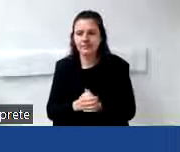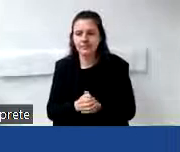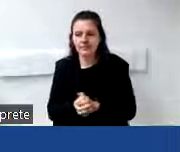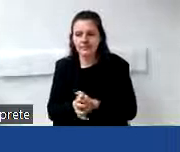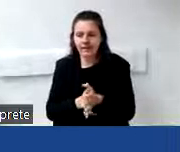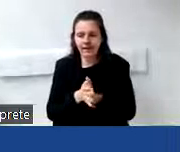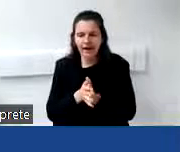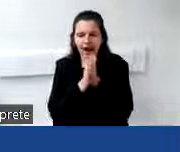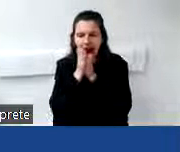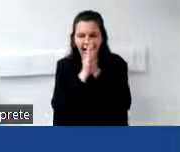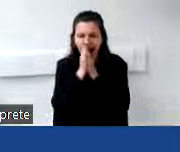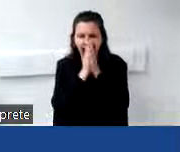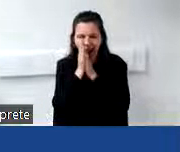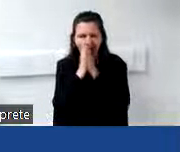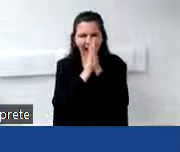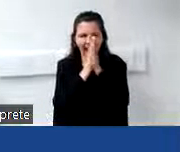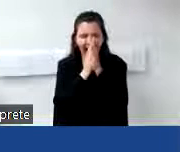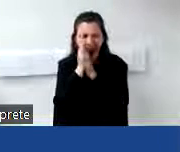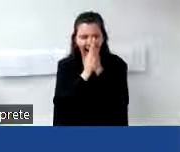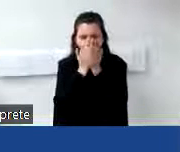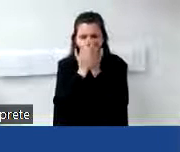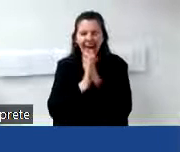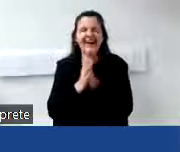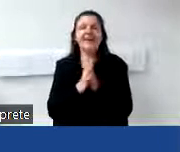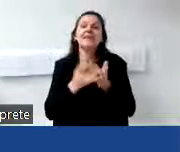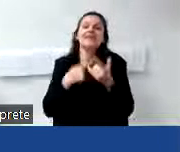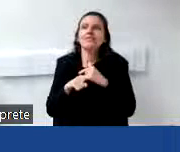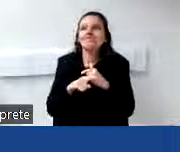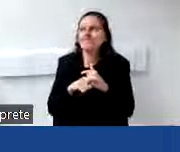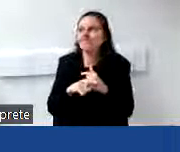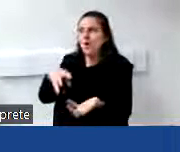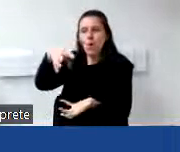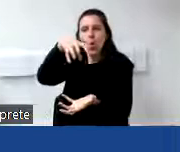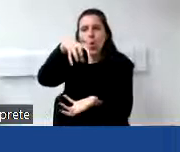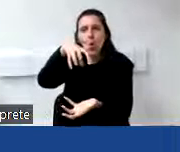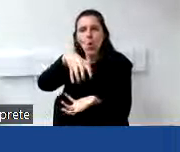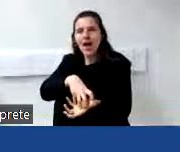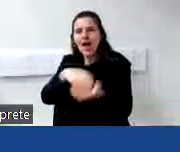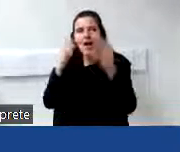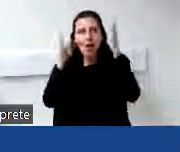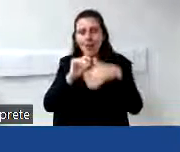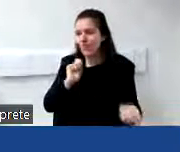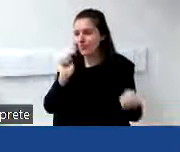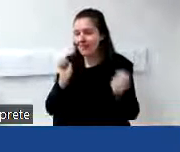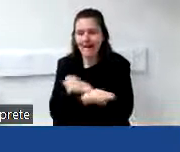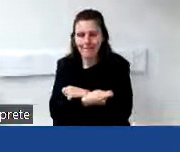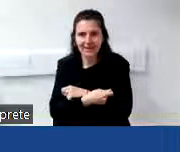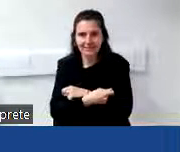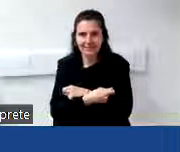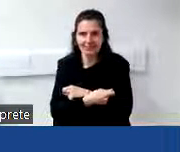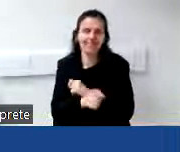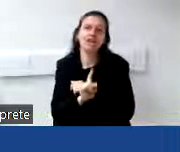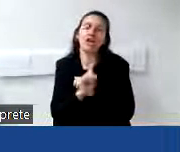con discapacidad. Entonces, como bueno, no tengo un cambiador, por ende la persona no se puede cambiar. No, bueno, buscamos la forma